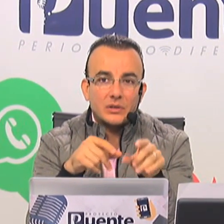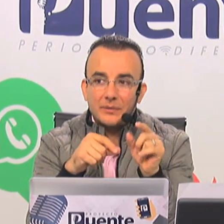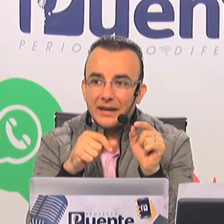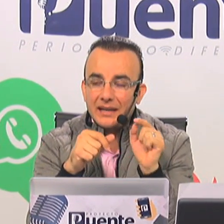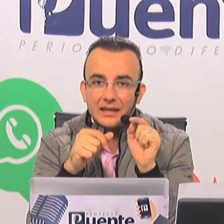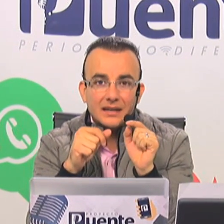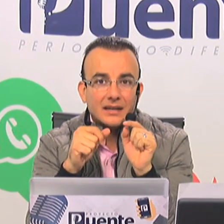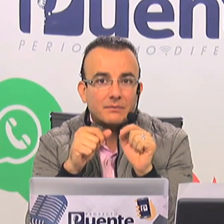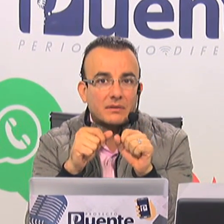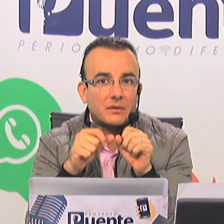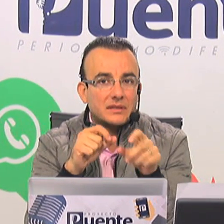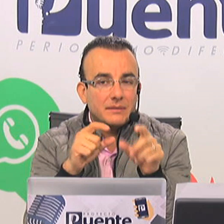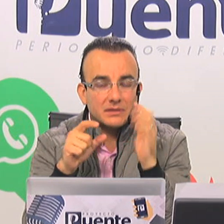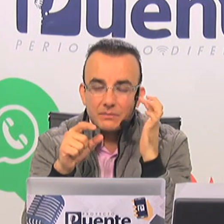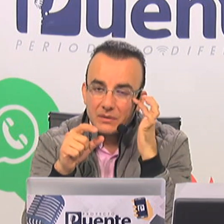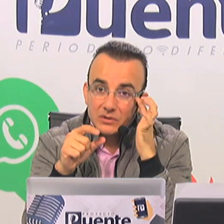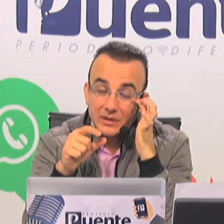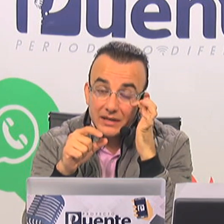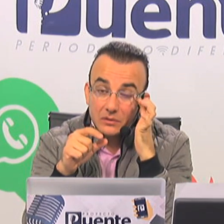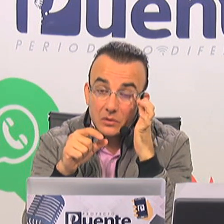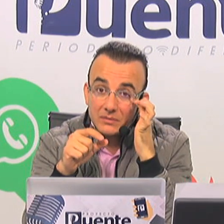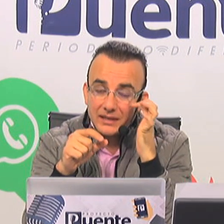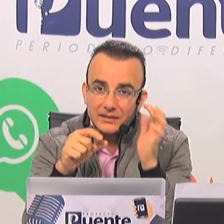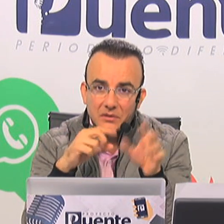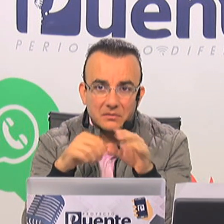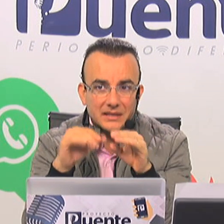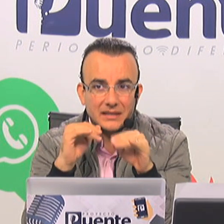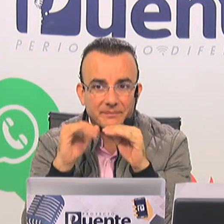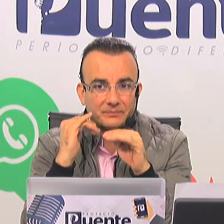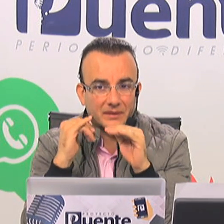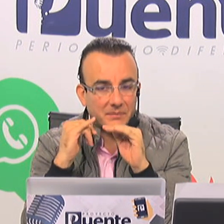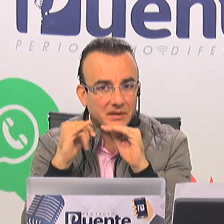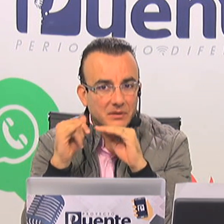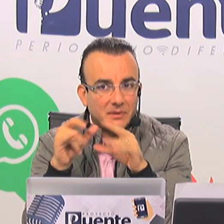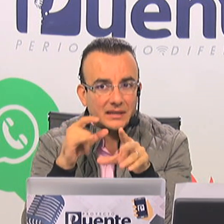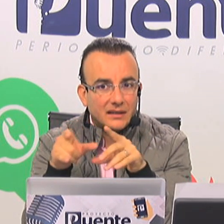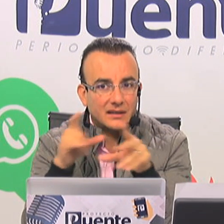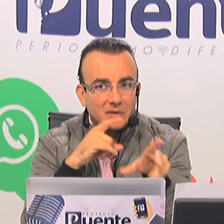columna. De hecho, Abigail, por favor, si podamos ubicar su columna. Él es columnista